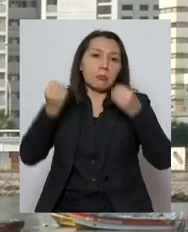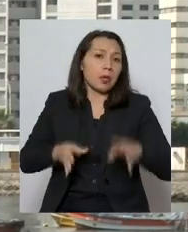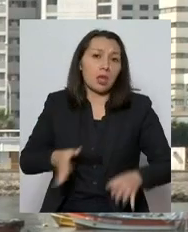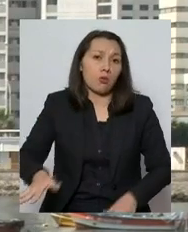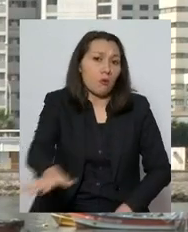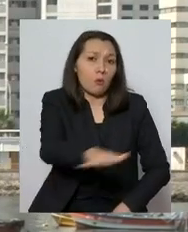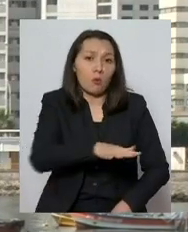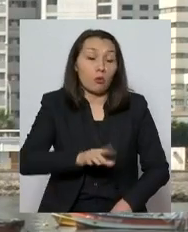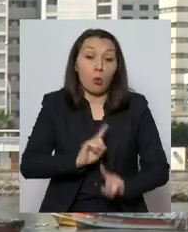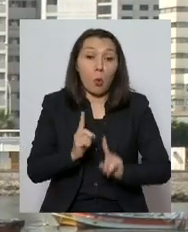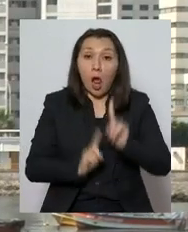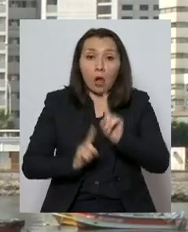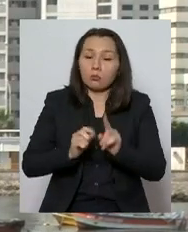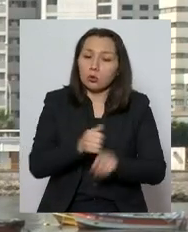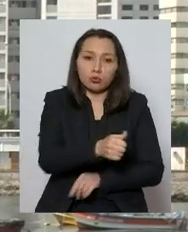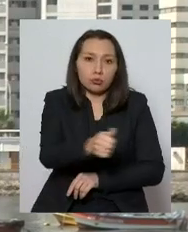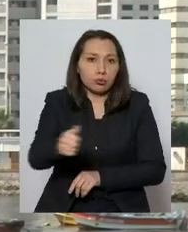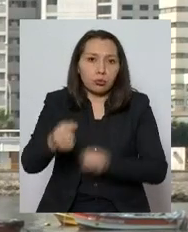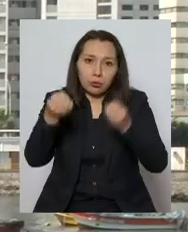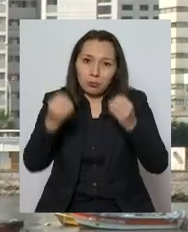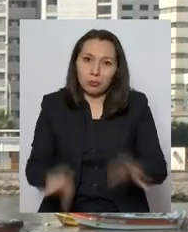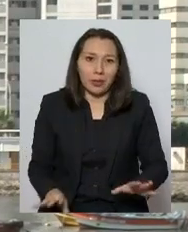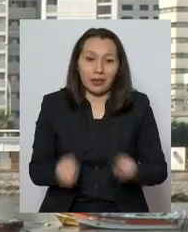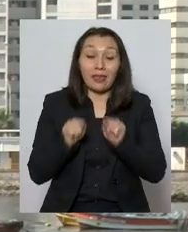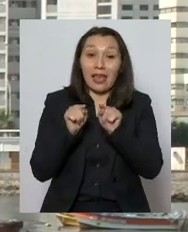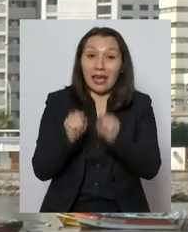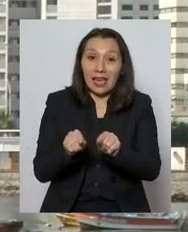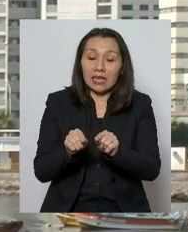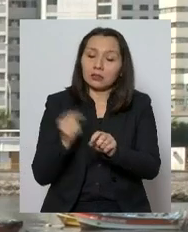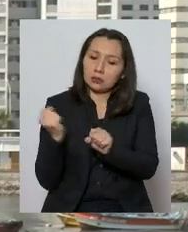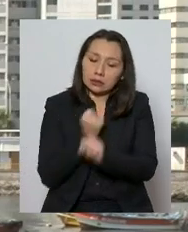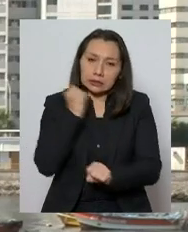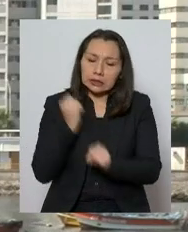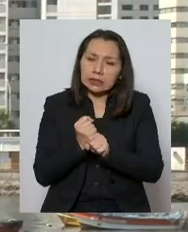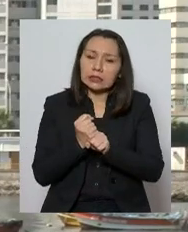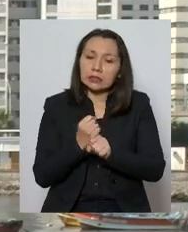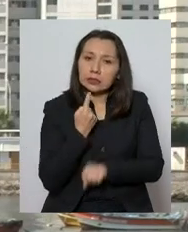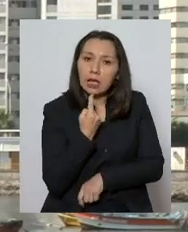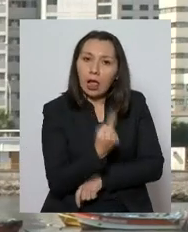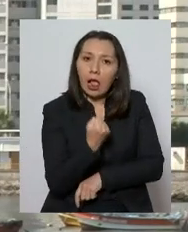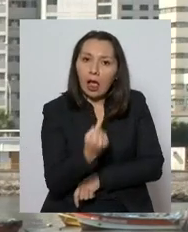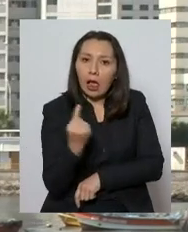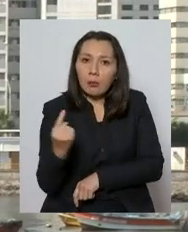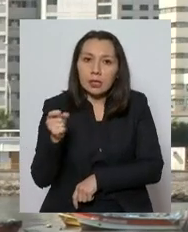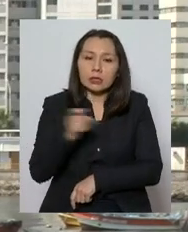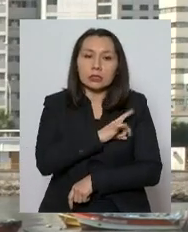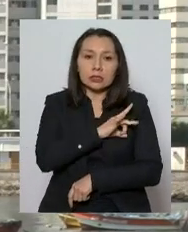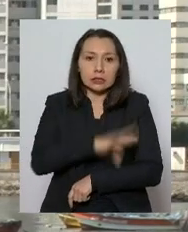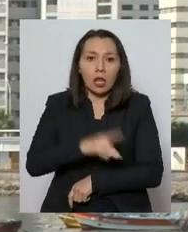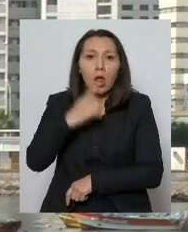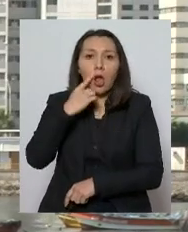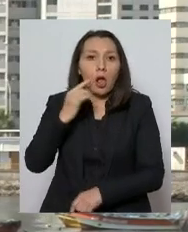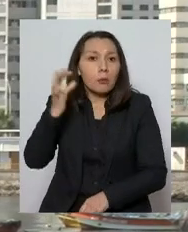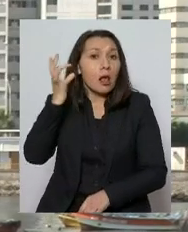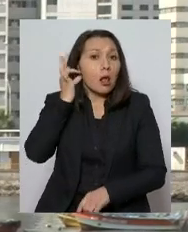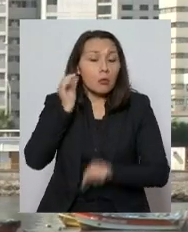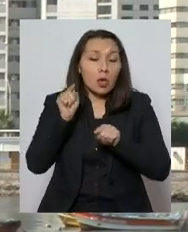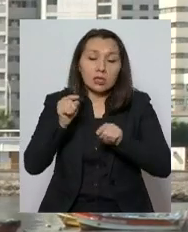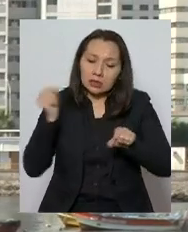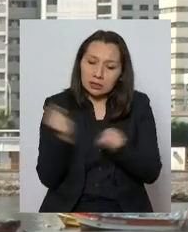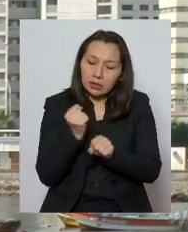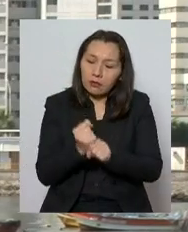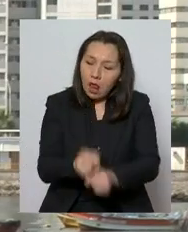todos. No alguno, todos. Esto es una tarea de cada chileno y chilena y es una